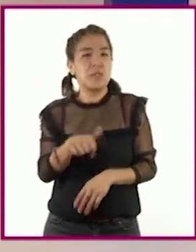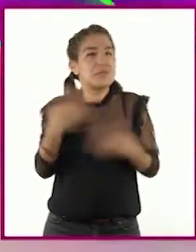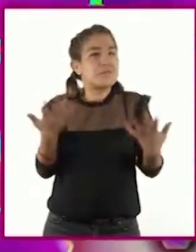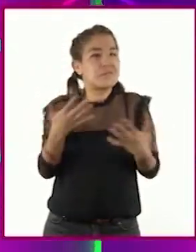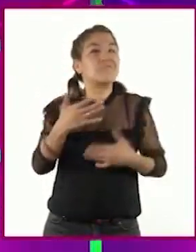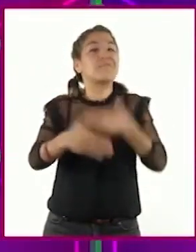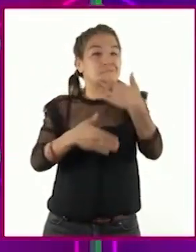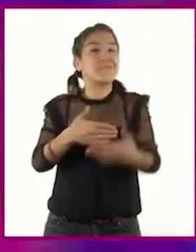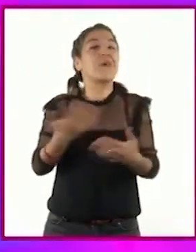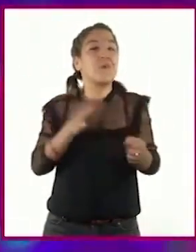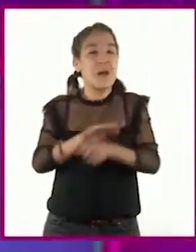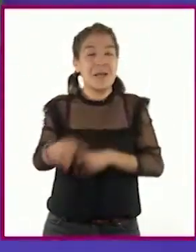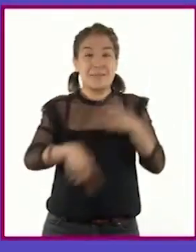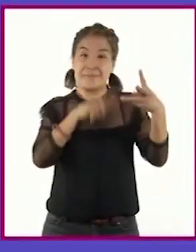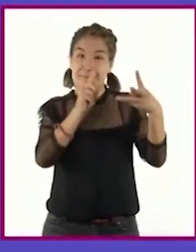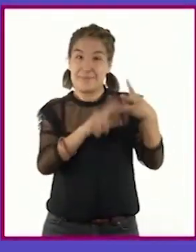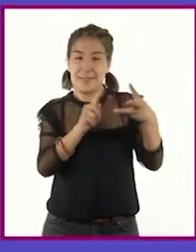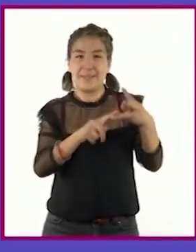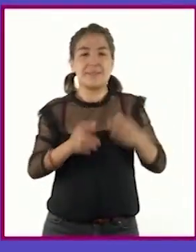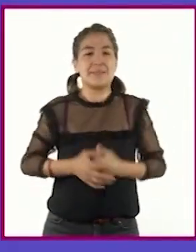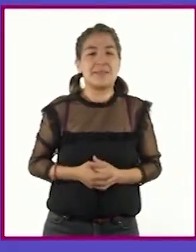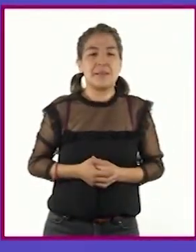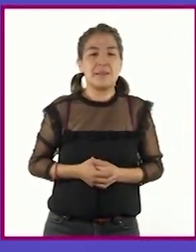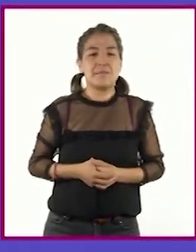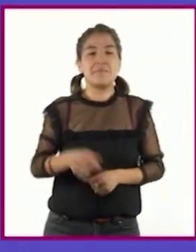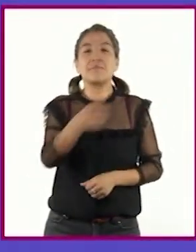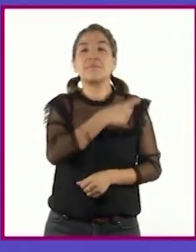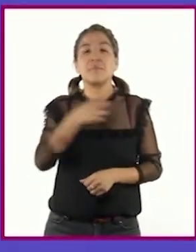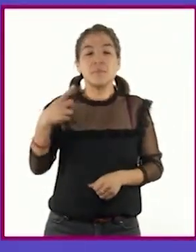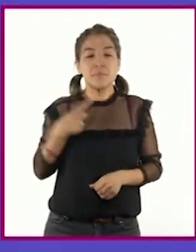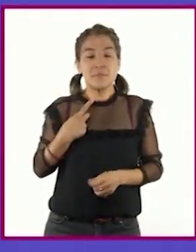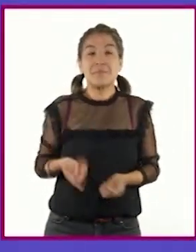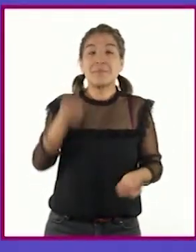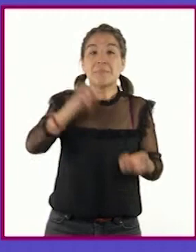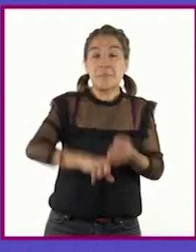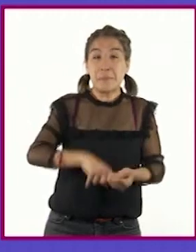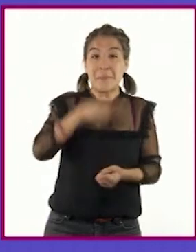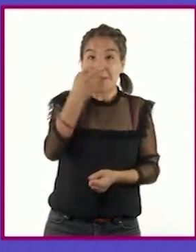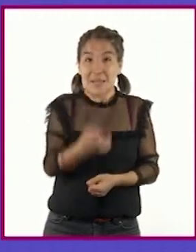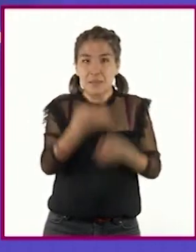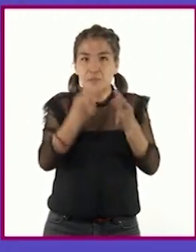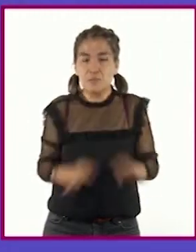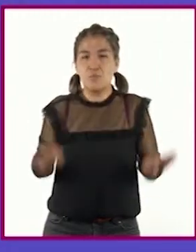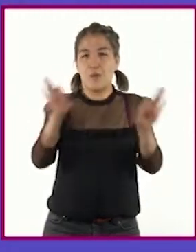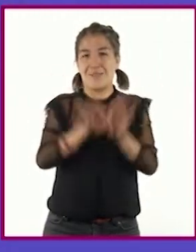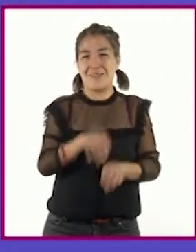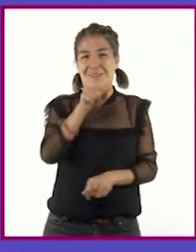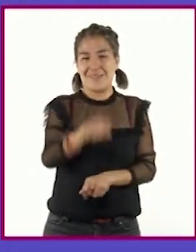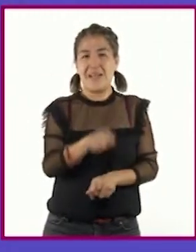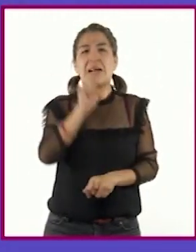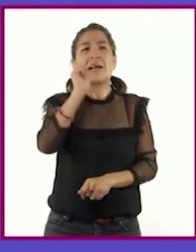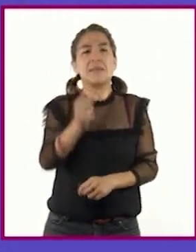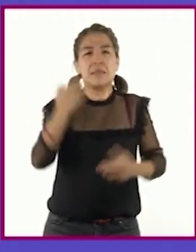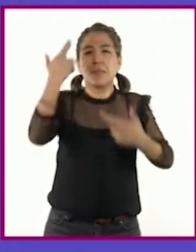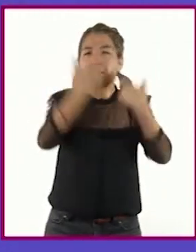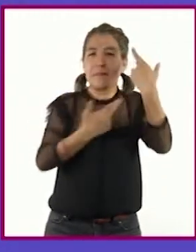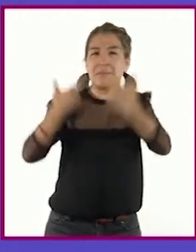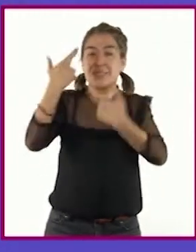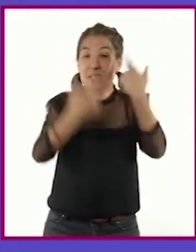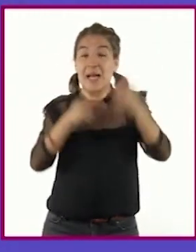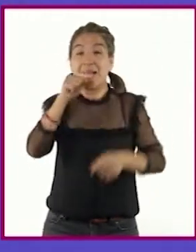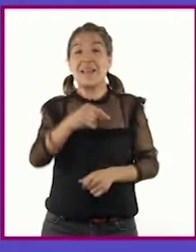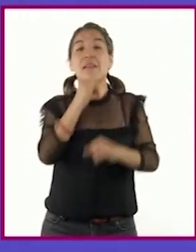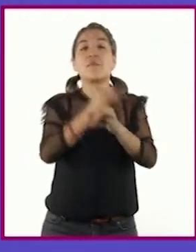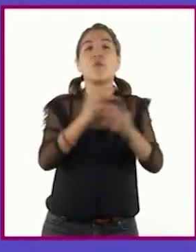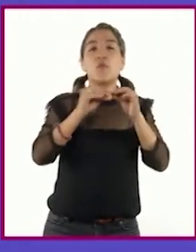siguen? El tercer paso es lo que nos concierne en este contenido, el cual es evaluar la